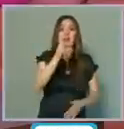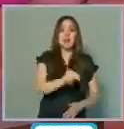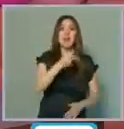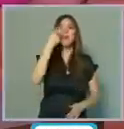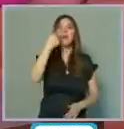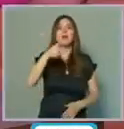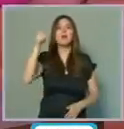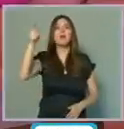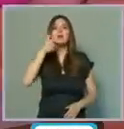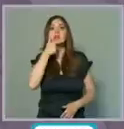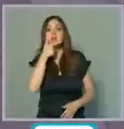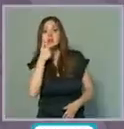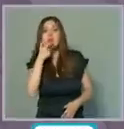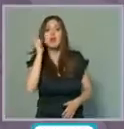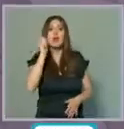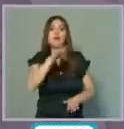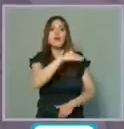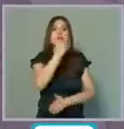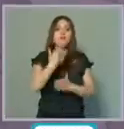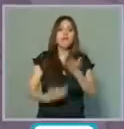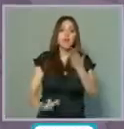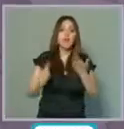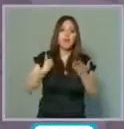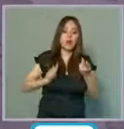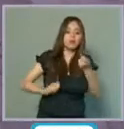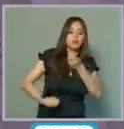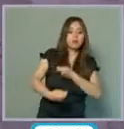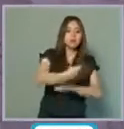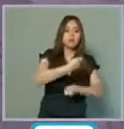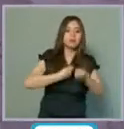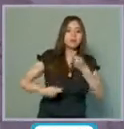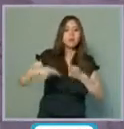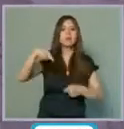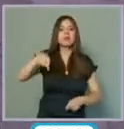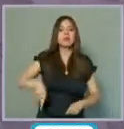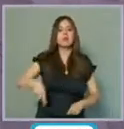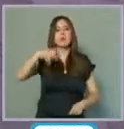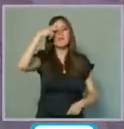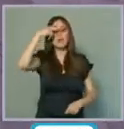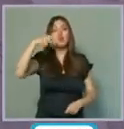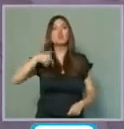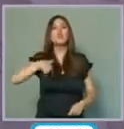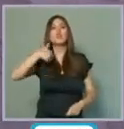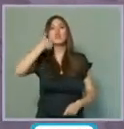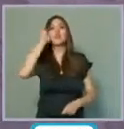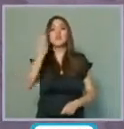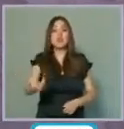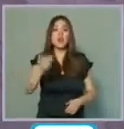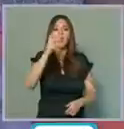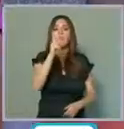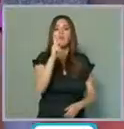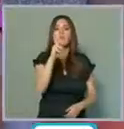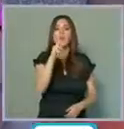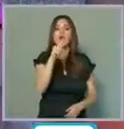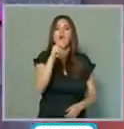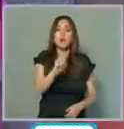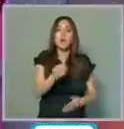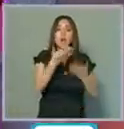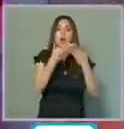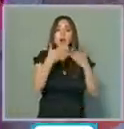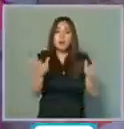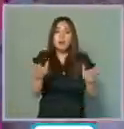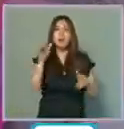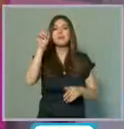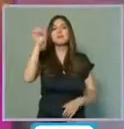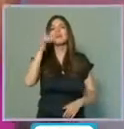espérense, no me están dejando a mí comerciar con México y yo quiero que los puertos me los dejen abiertos. Entonces Inglaterra dice,